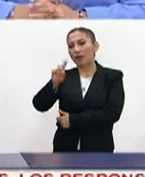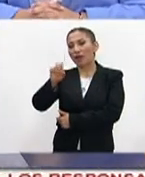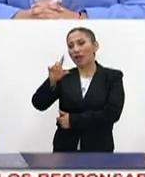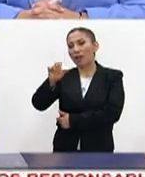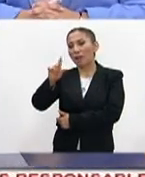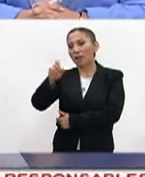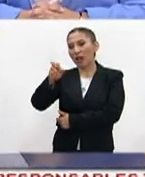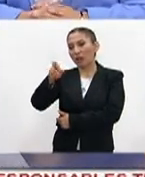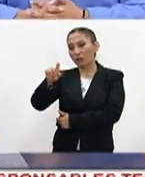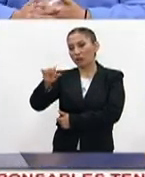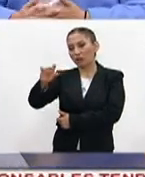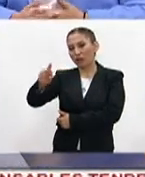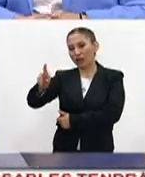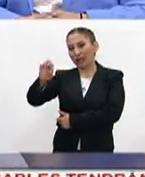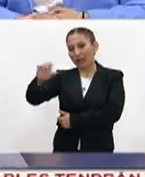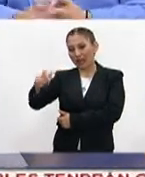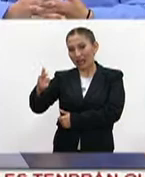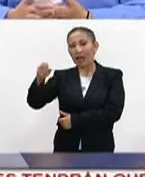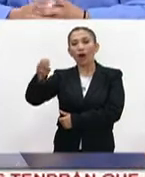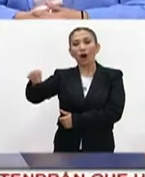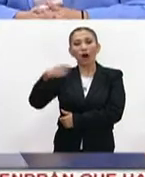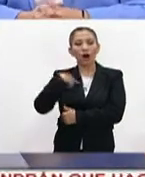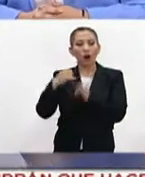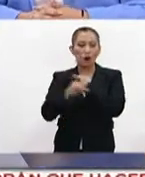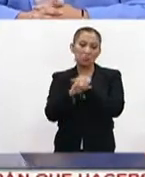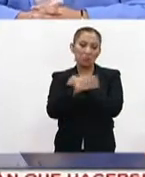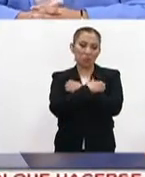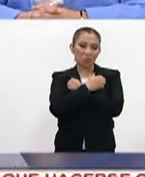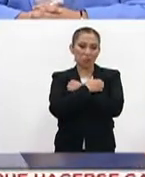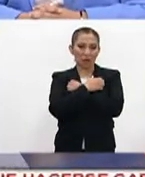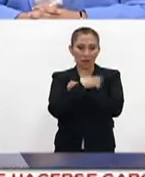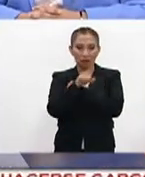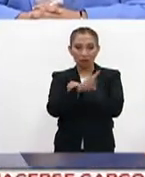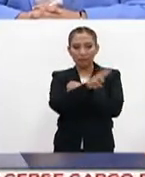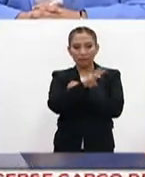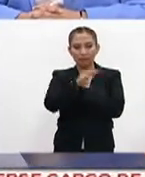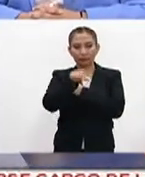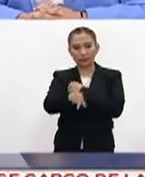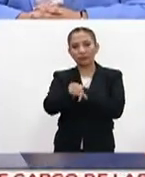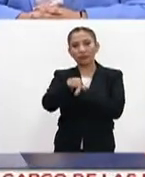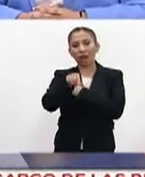www.afavordelomejor.org, o en nuestro boletín educativo, en nuestra página educativa,